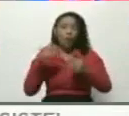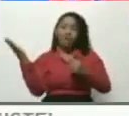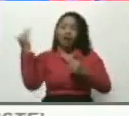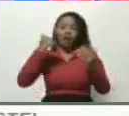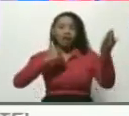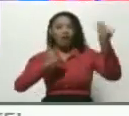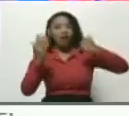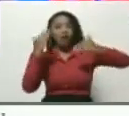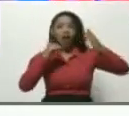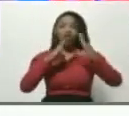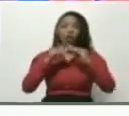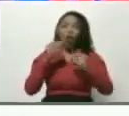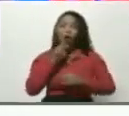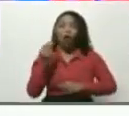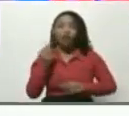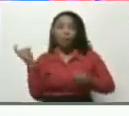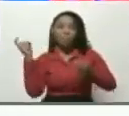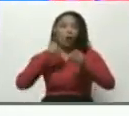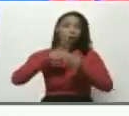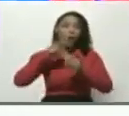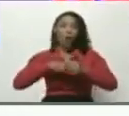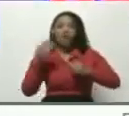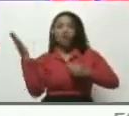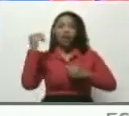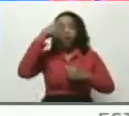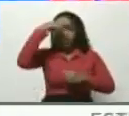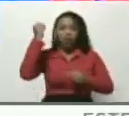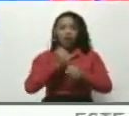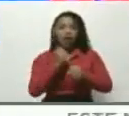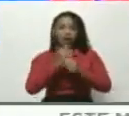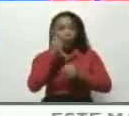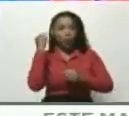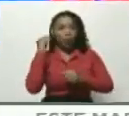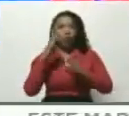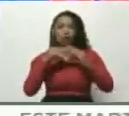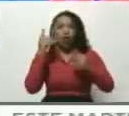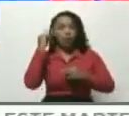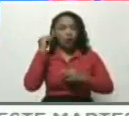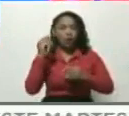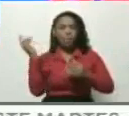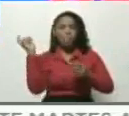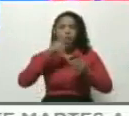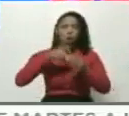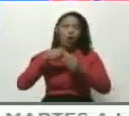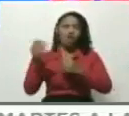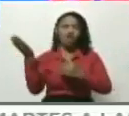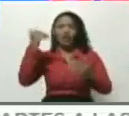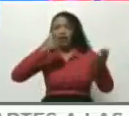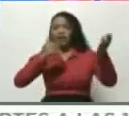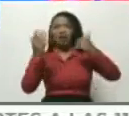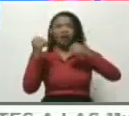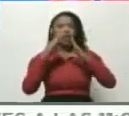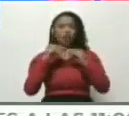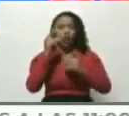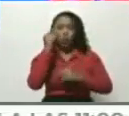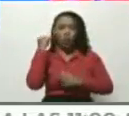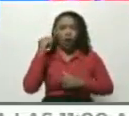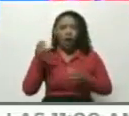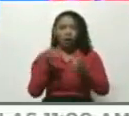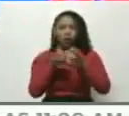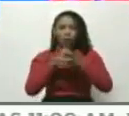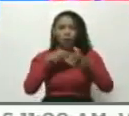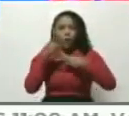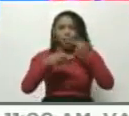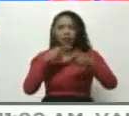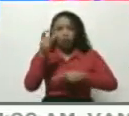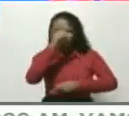pueblo, vengan todos los jóvenes, vengan todos los trabajadores, vengan todas las mujeres, Vengan todos y todas al Partido Socialista Unido